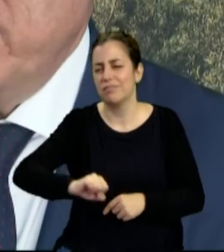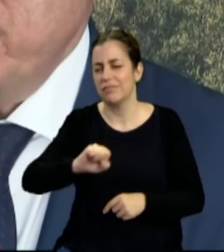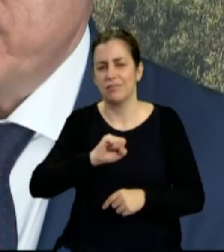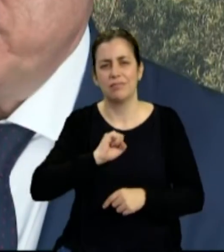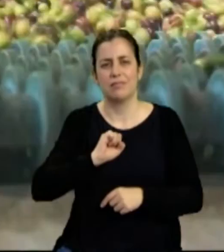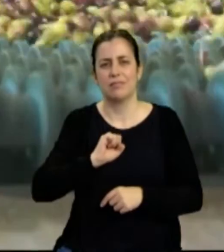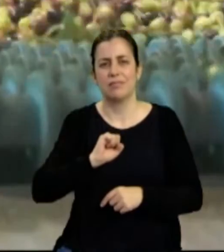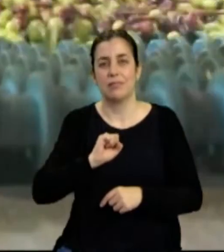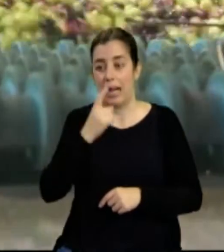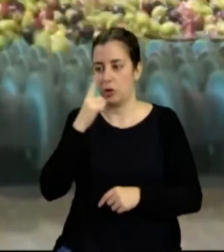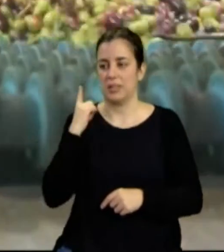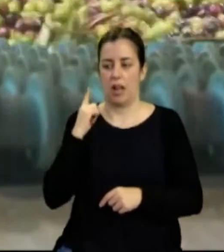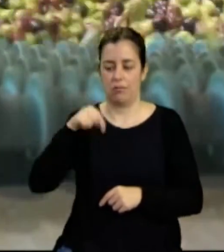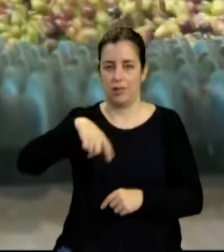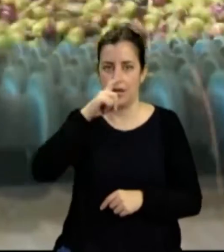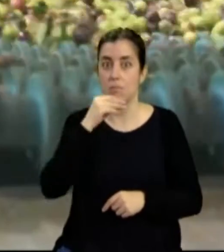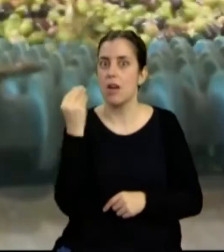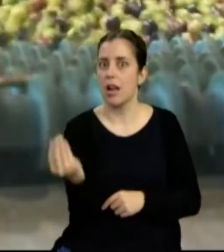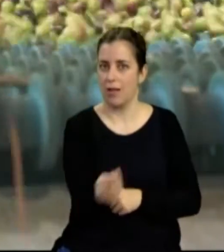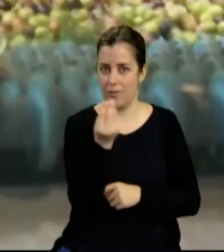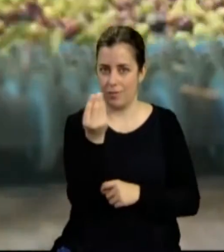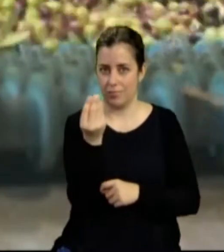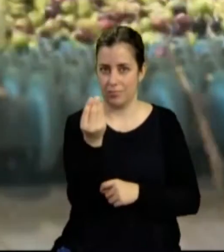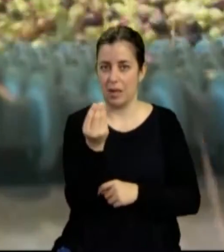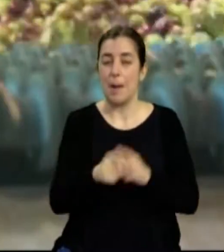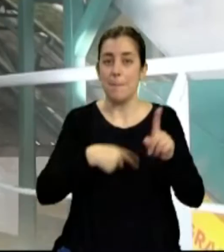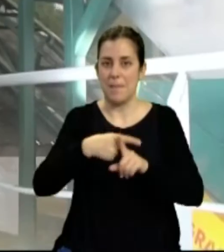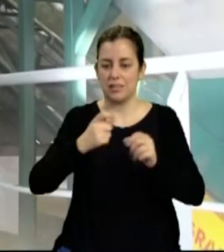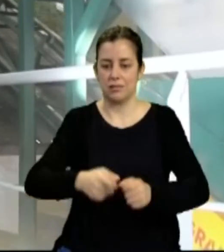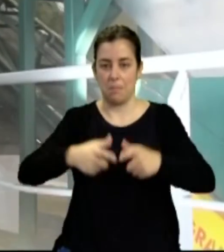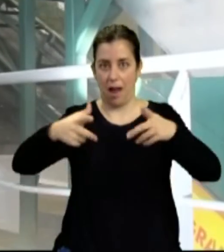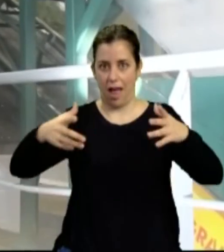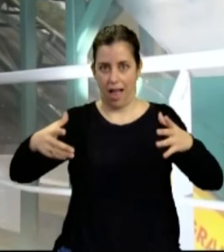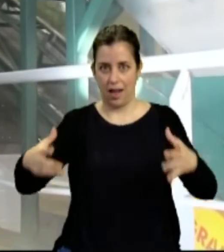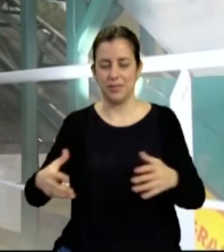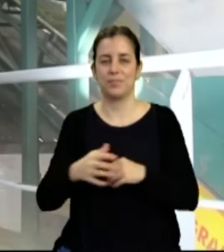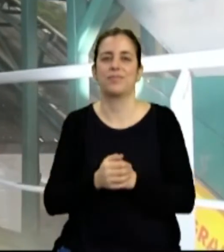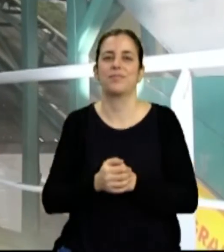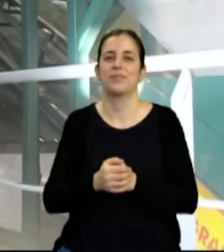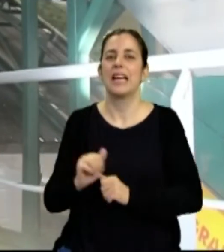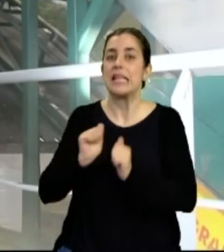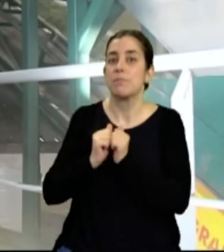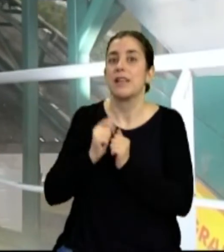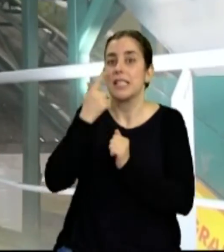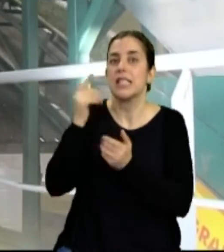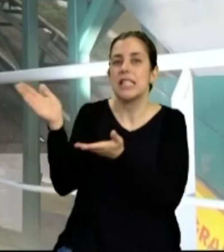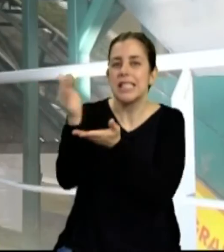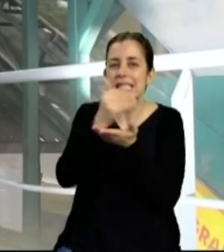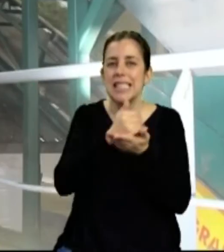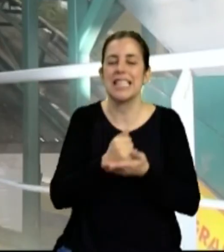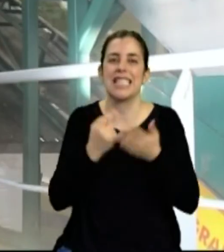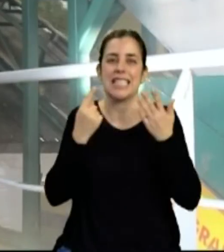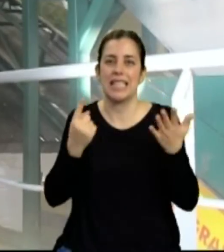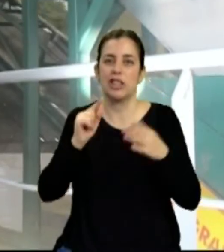mejor que el del año pasado. Estamos hablando, y además, más cantidad. Se espera recoger 6,5 toneladas de olivas, un 20% más que